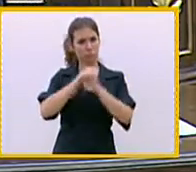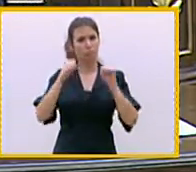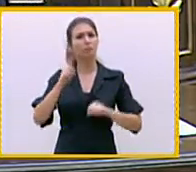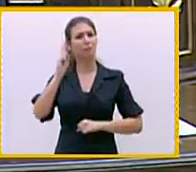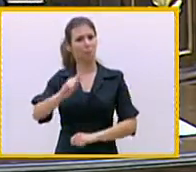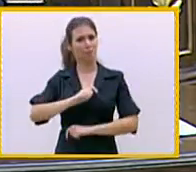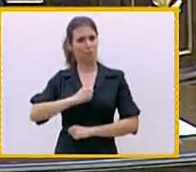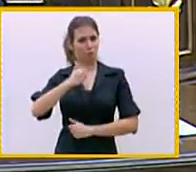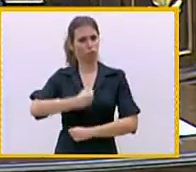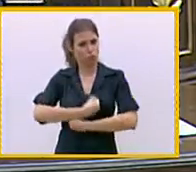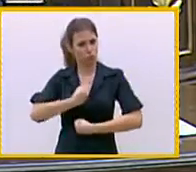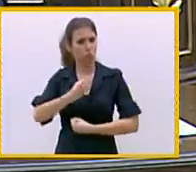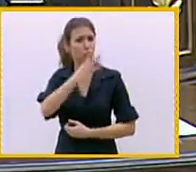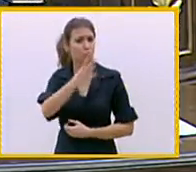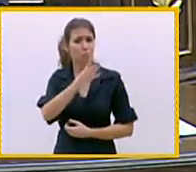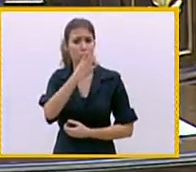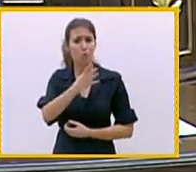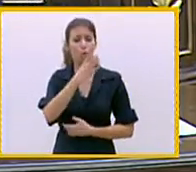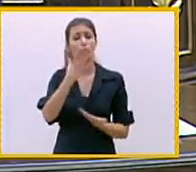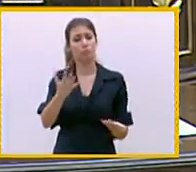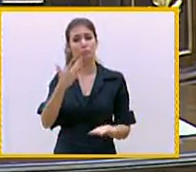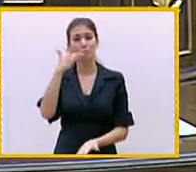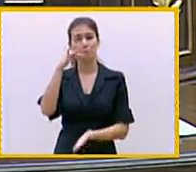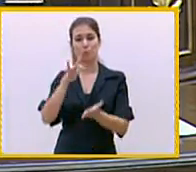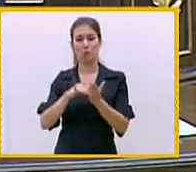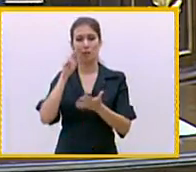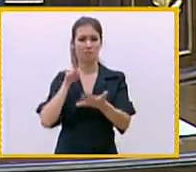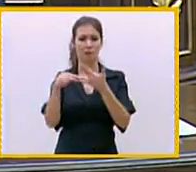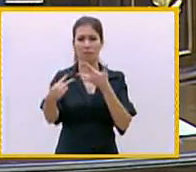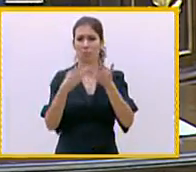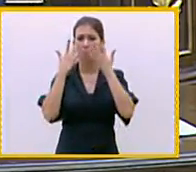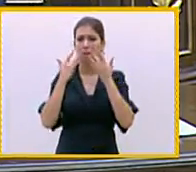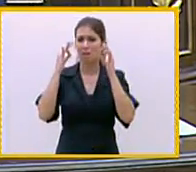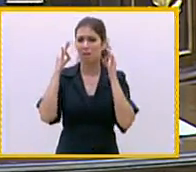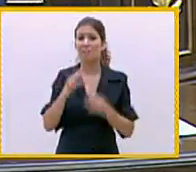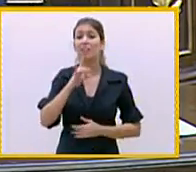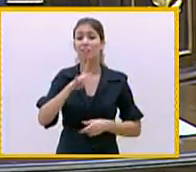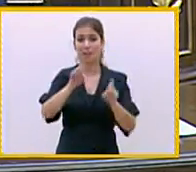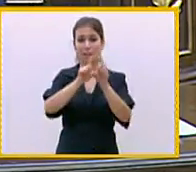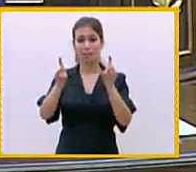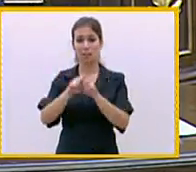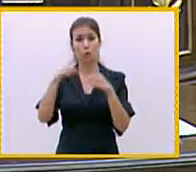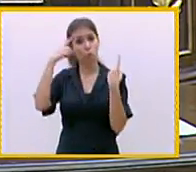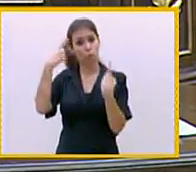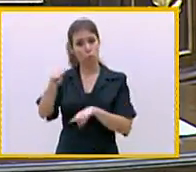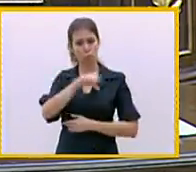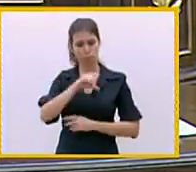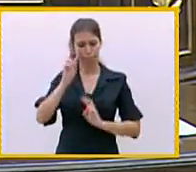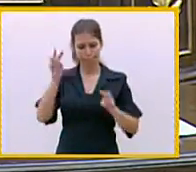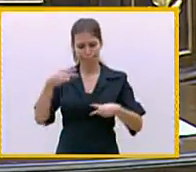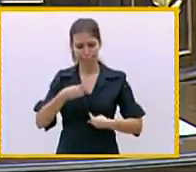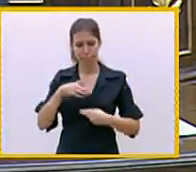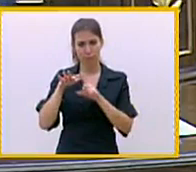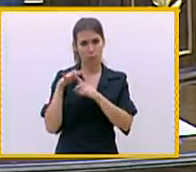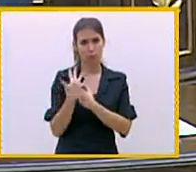un lado, con un ejercicio de transparencia de las entidades a nivel individual, tanto en el contexto de las pruebas